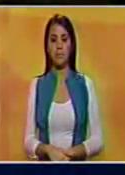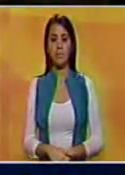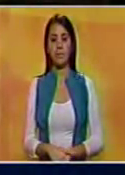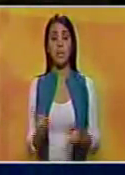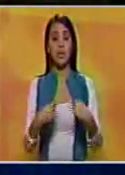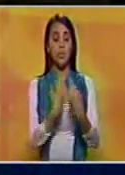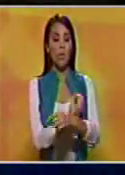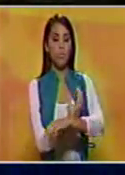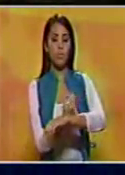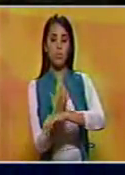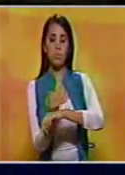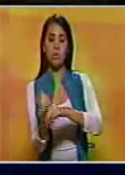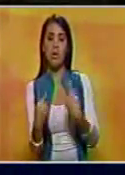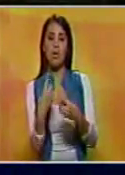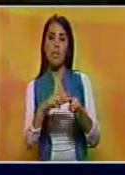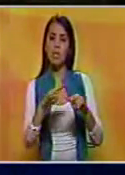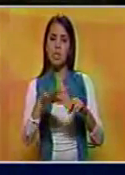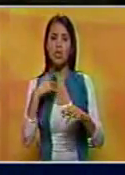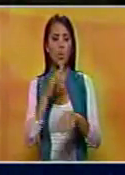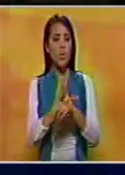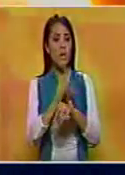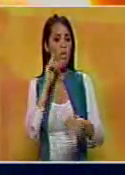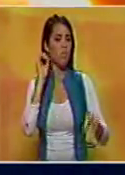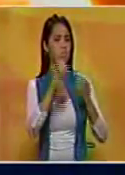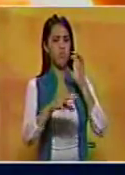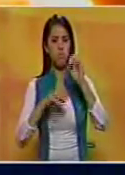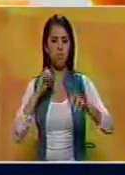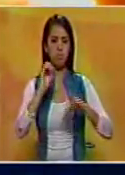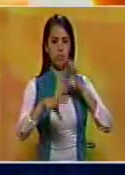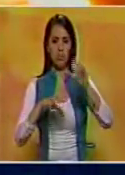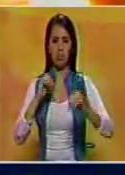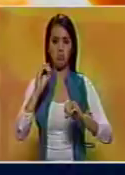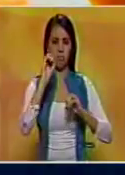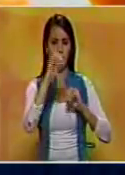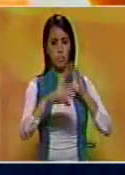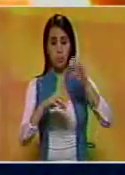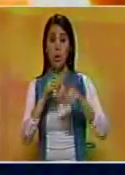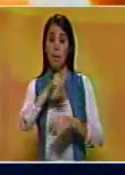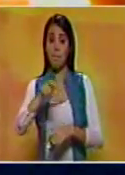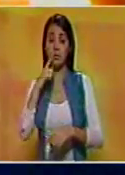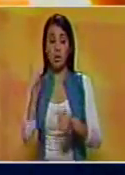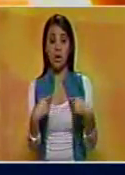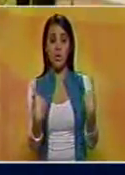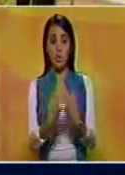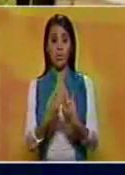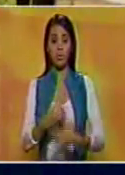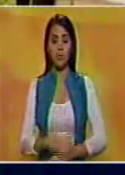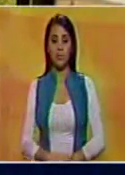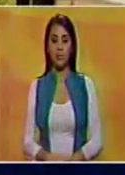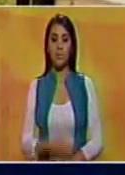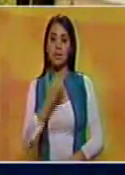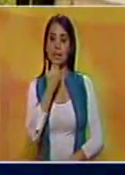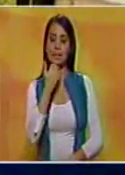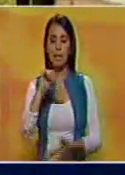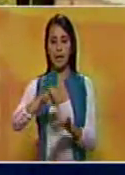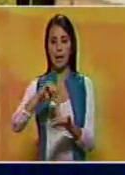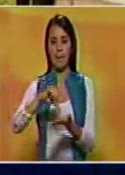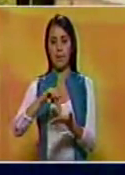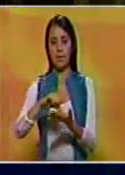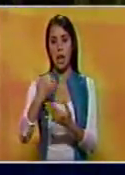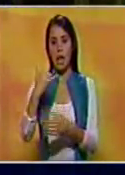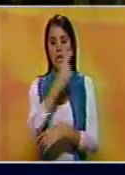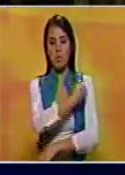jardín infantil cuando fueron atacados con perdigones disparados por manifestantes en la localidad de Melipilla, cerca de la capital, y se